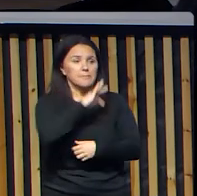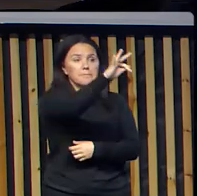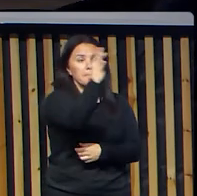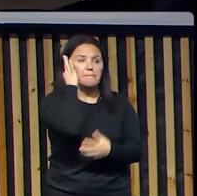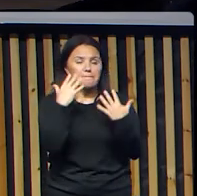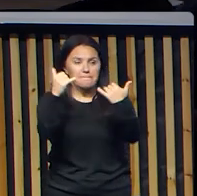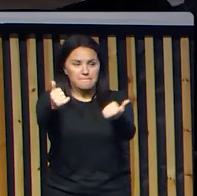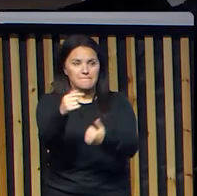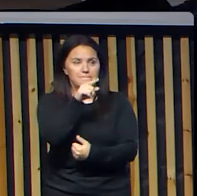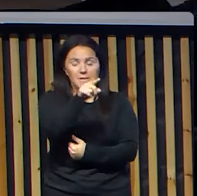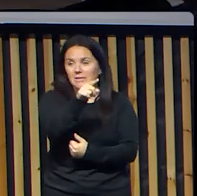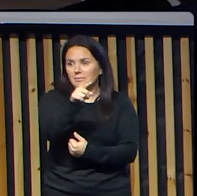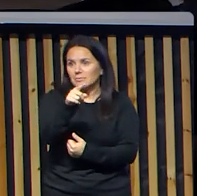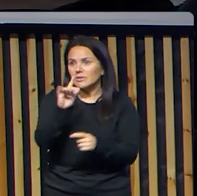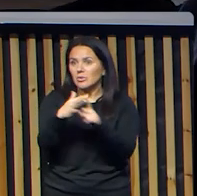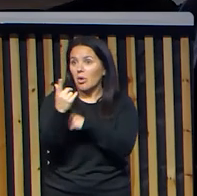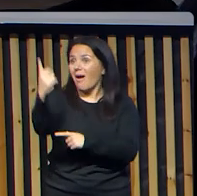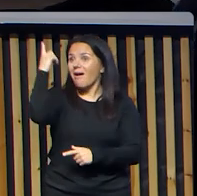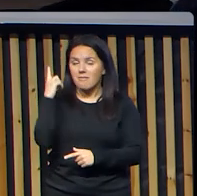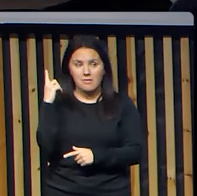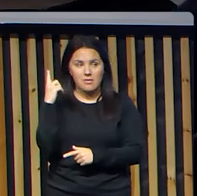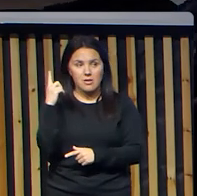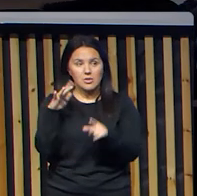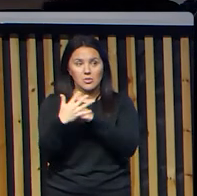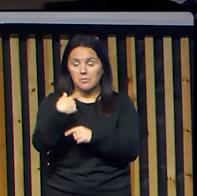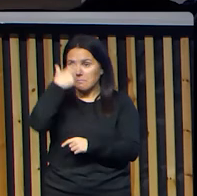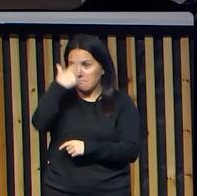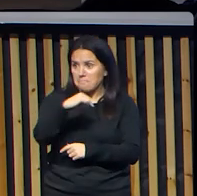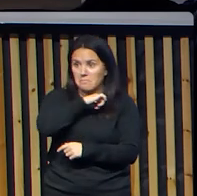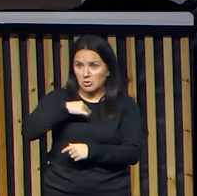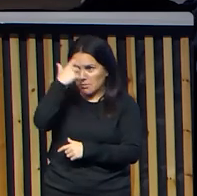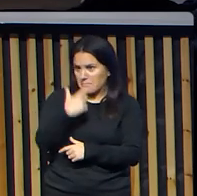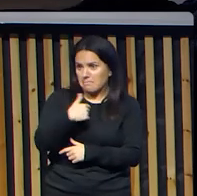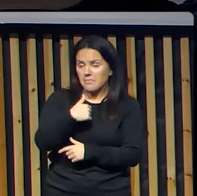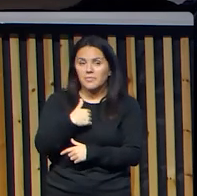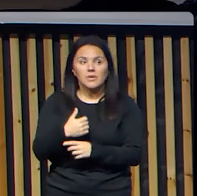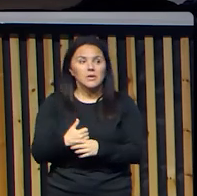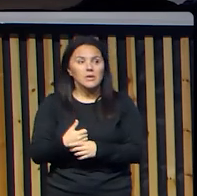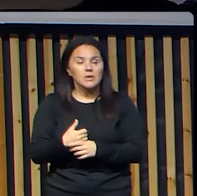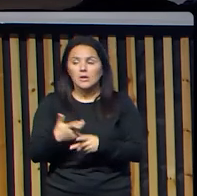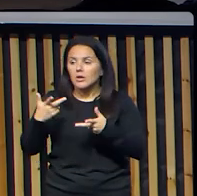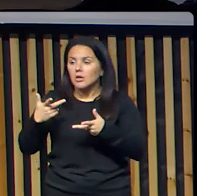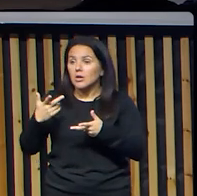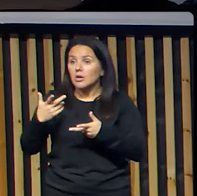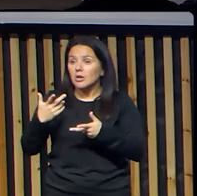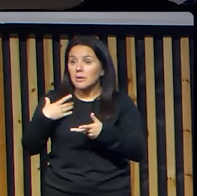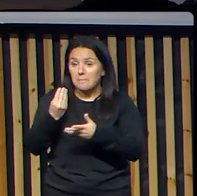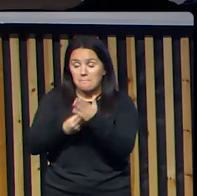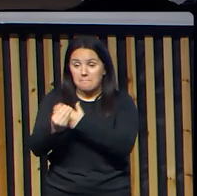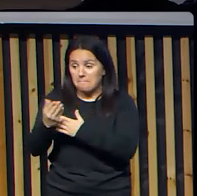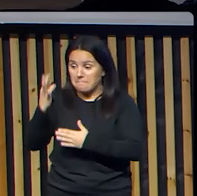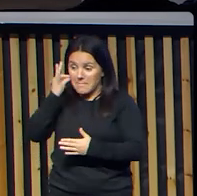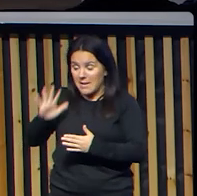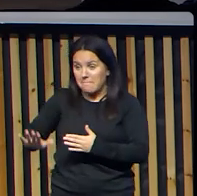fui a los columpios con que había varias varias faroles fundidas y